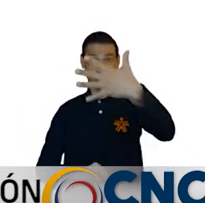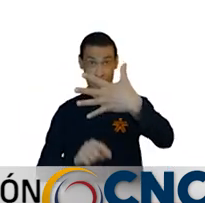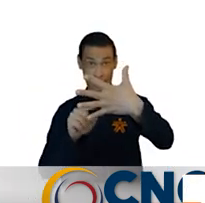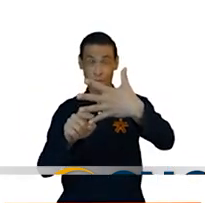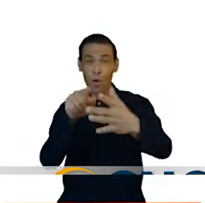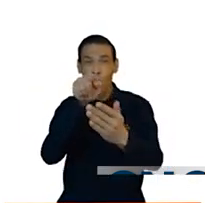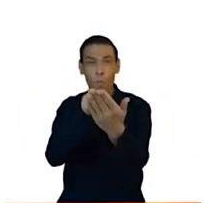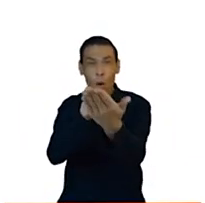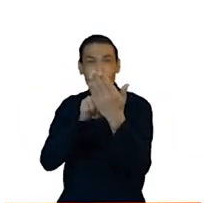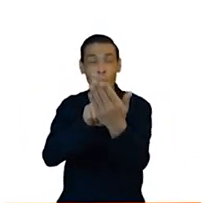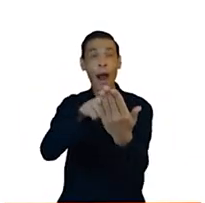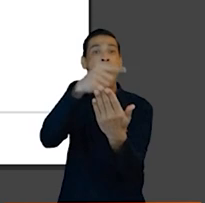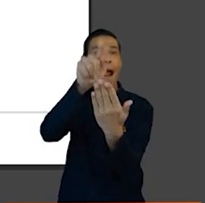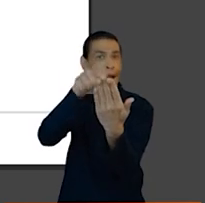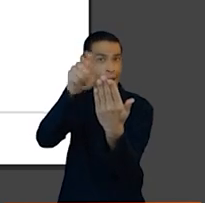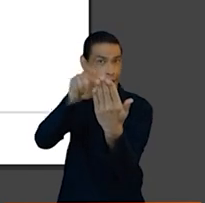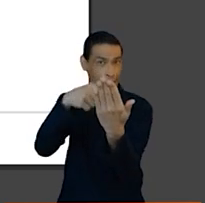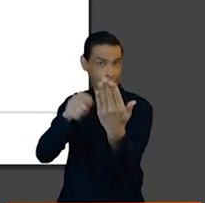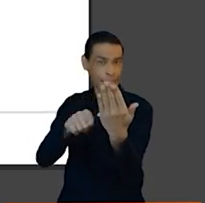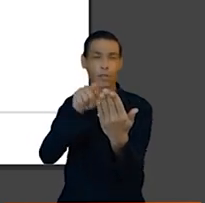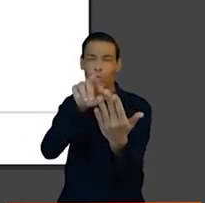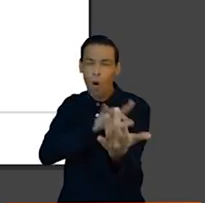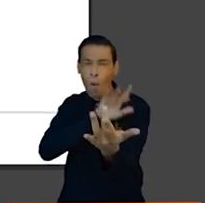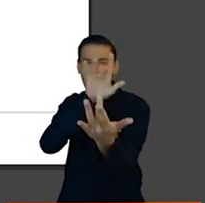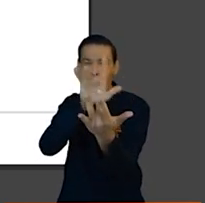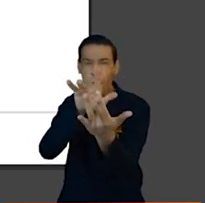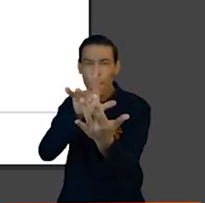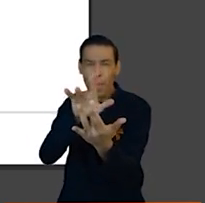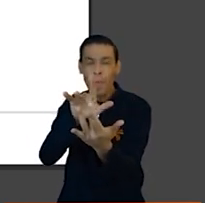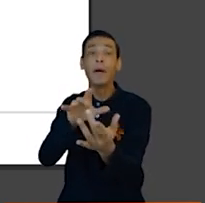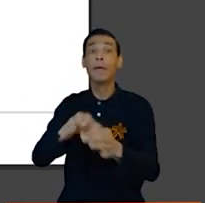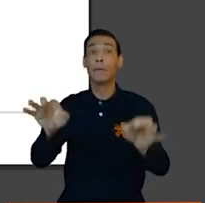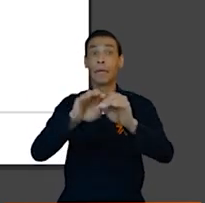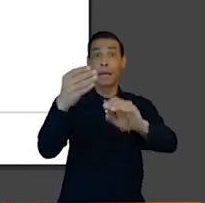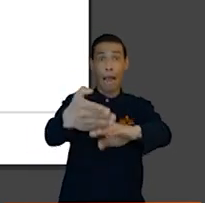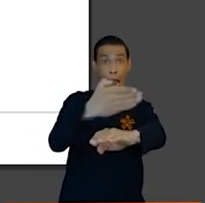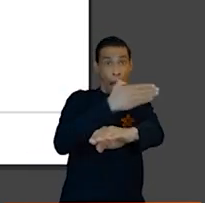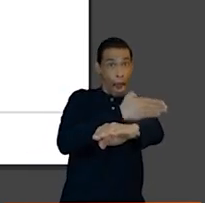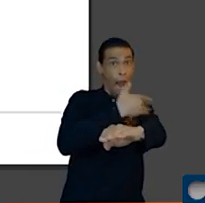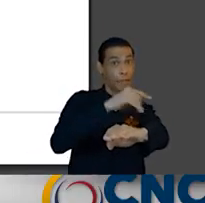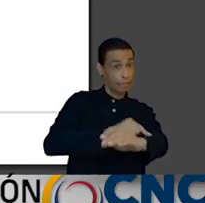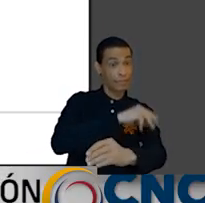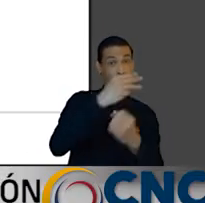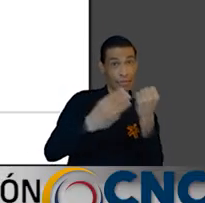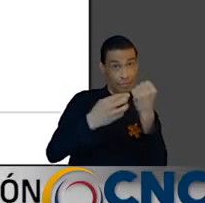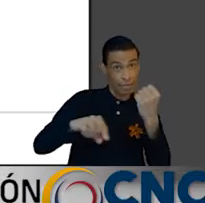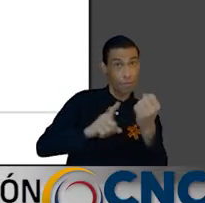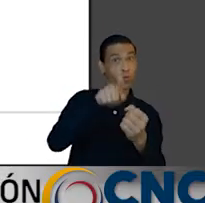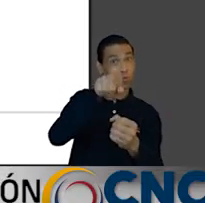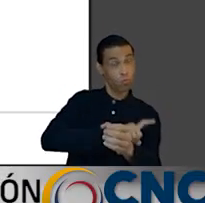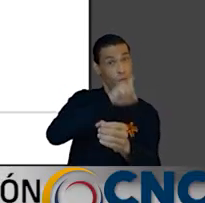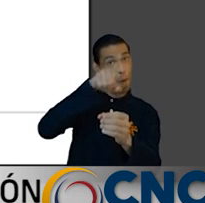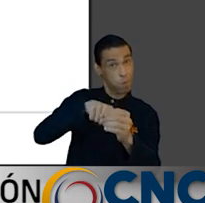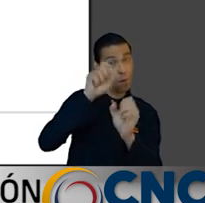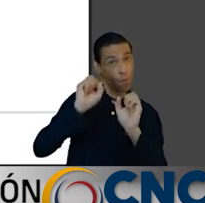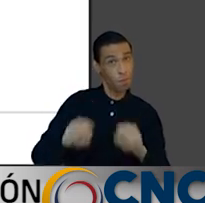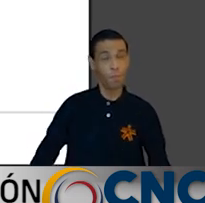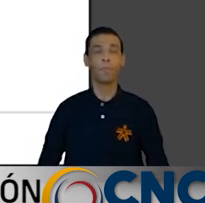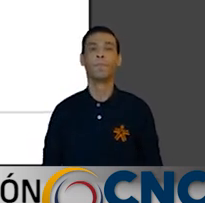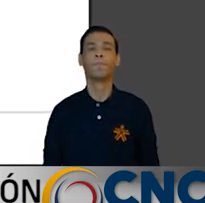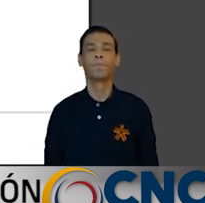5. Verifica que cumplas con los requisitos para postularte y ten en cuenta estar previamente registrado en el aplicativo Sofía